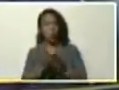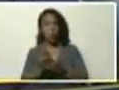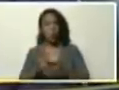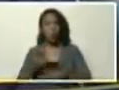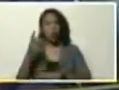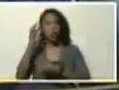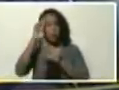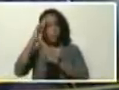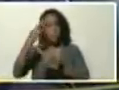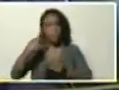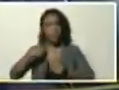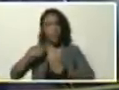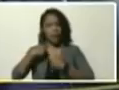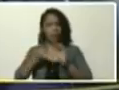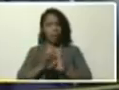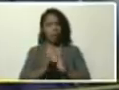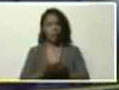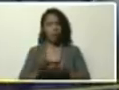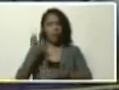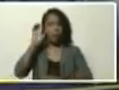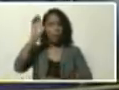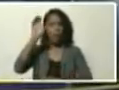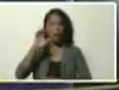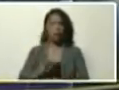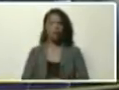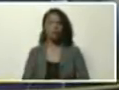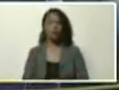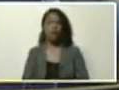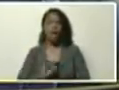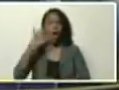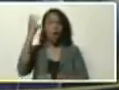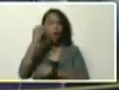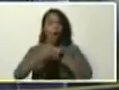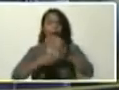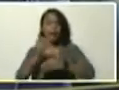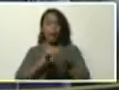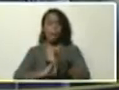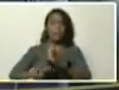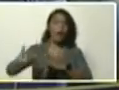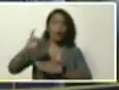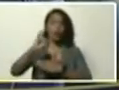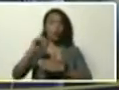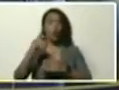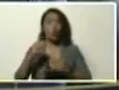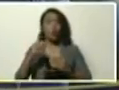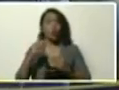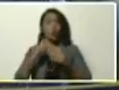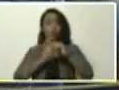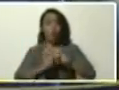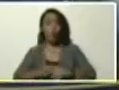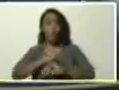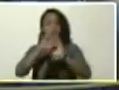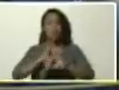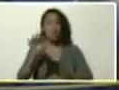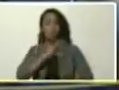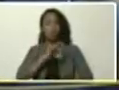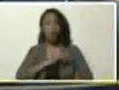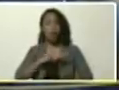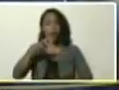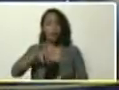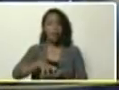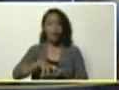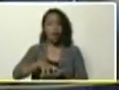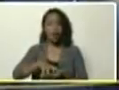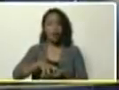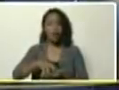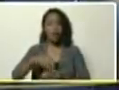respete como patria, y de lograr la mayor suma y de felicidad social, el estado de bienestar de las